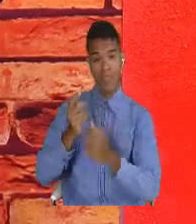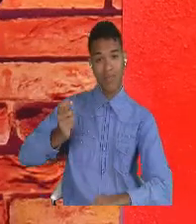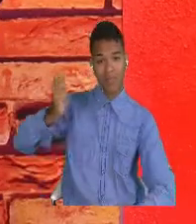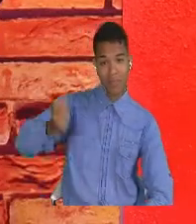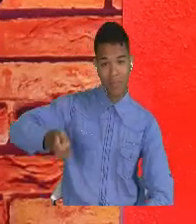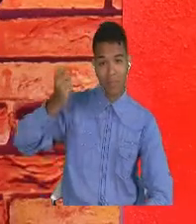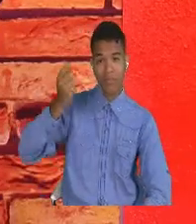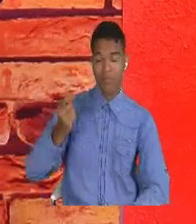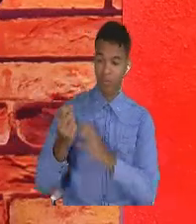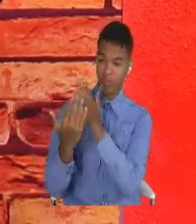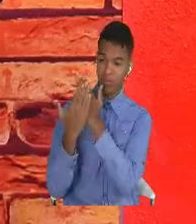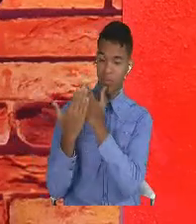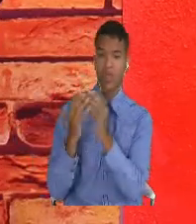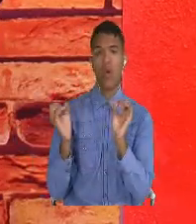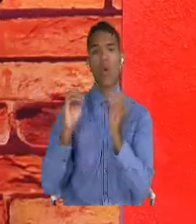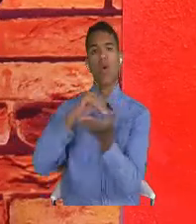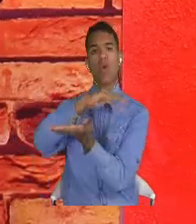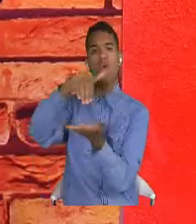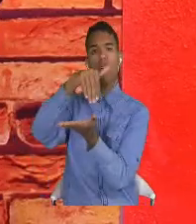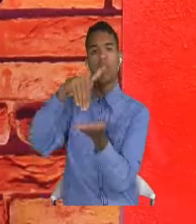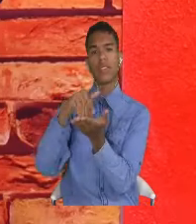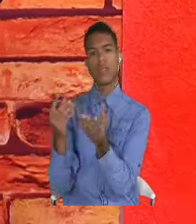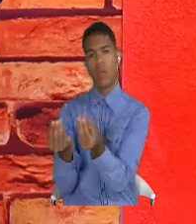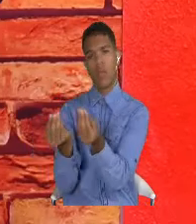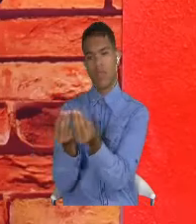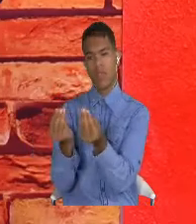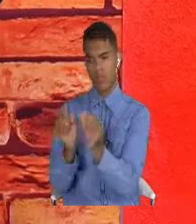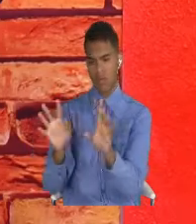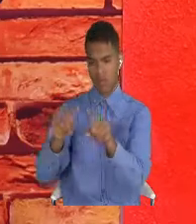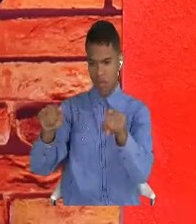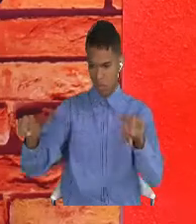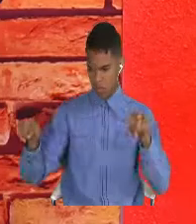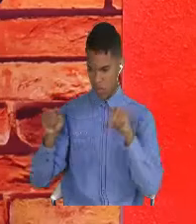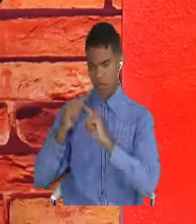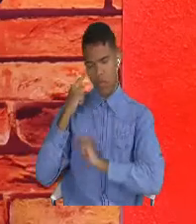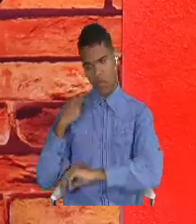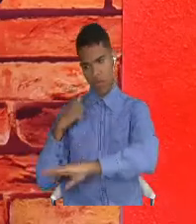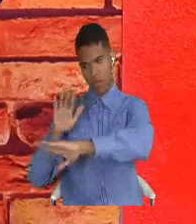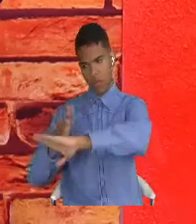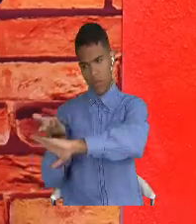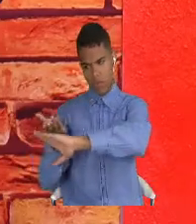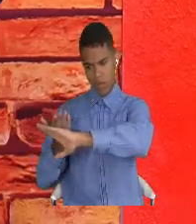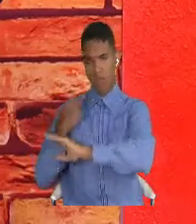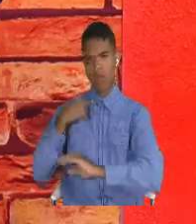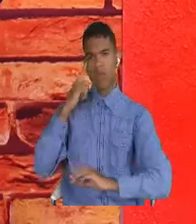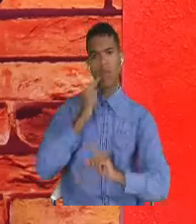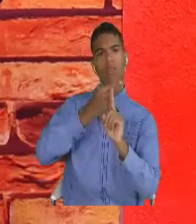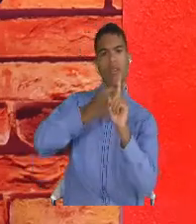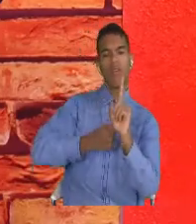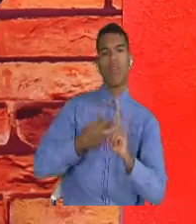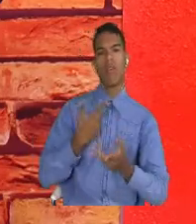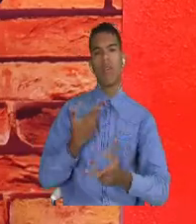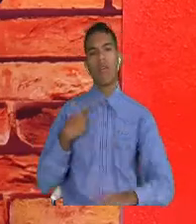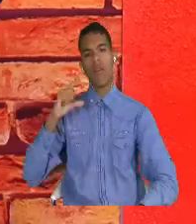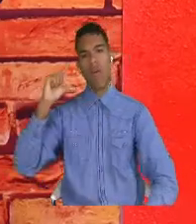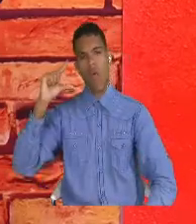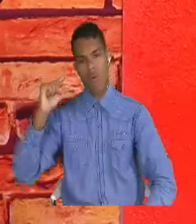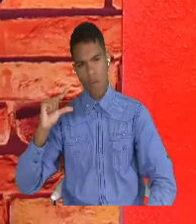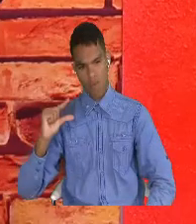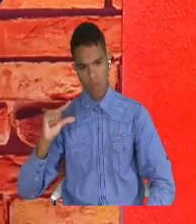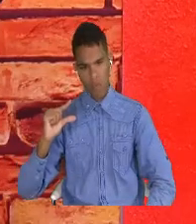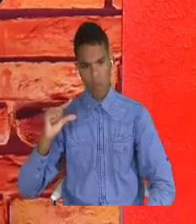y solicitar una audiencia para disminución de cuota de alimentos. Así se denomina este trámite. Este trámite lo que